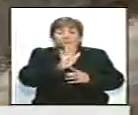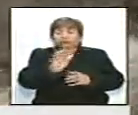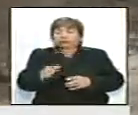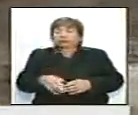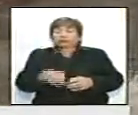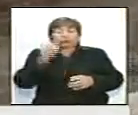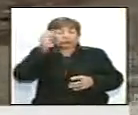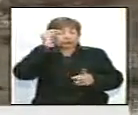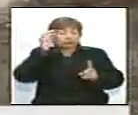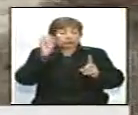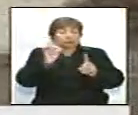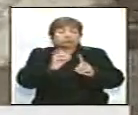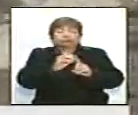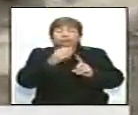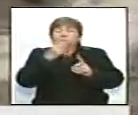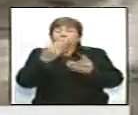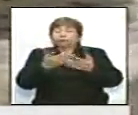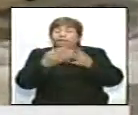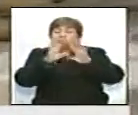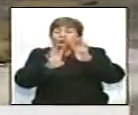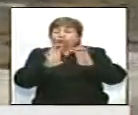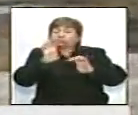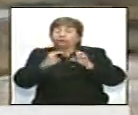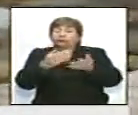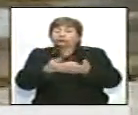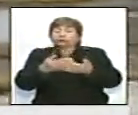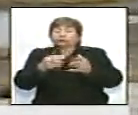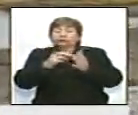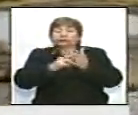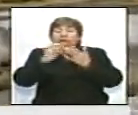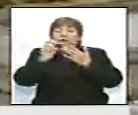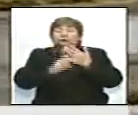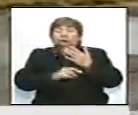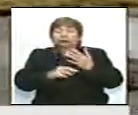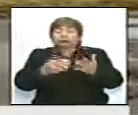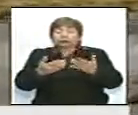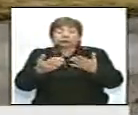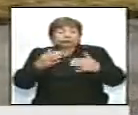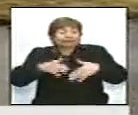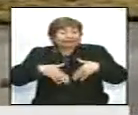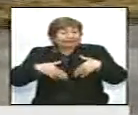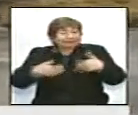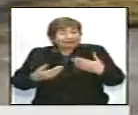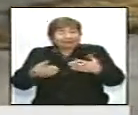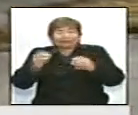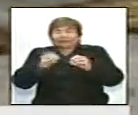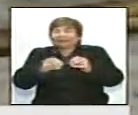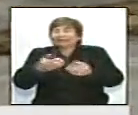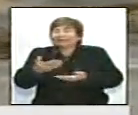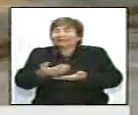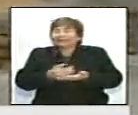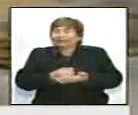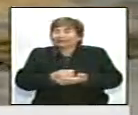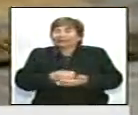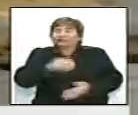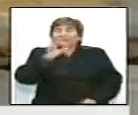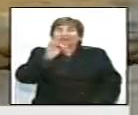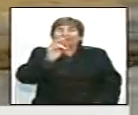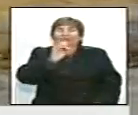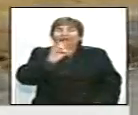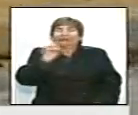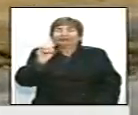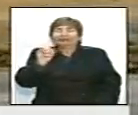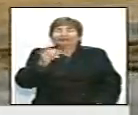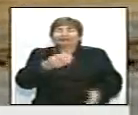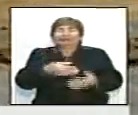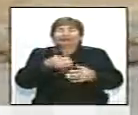El objetivo: evaluar y poner en marcha proyectos hídricos para potenciar la agricultura y ganadería en más de 700 hectáreas